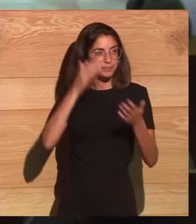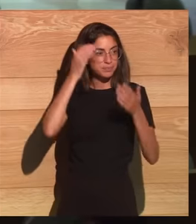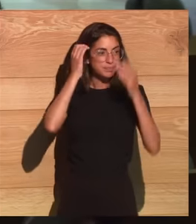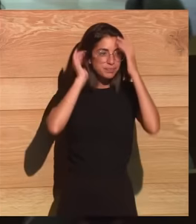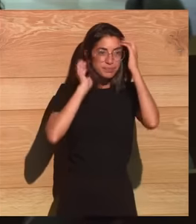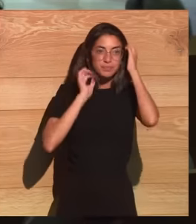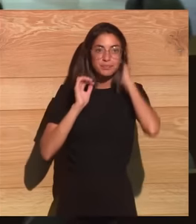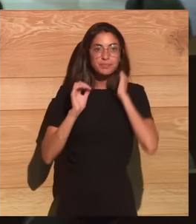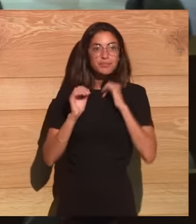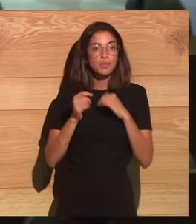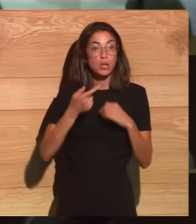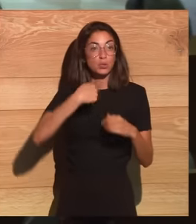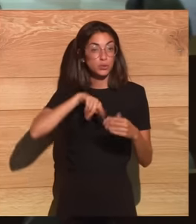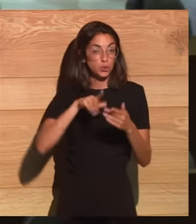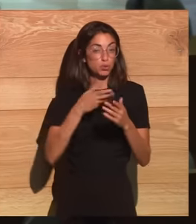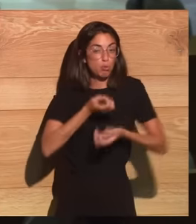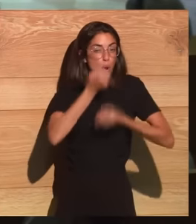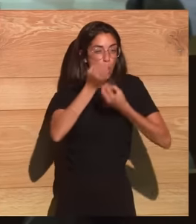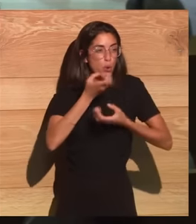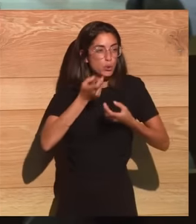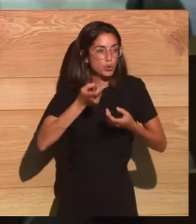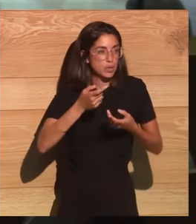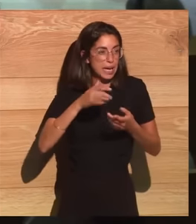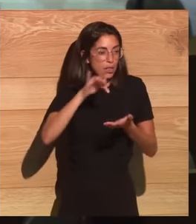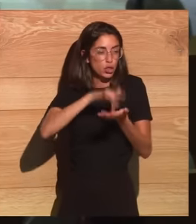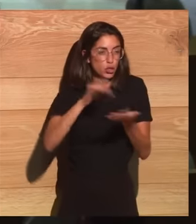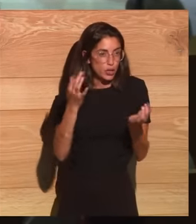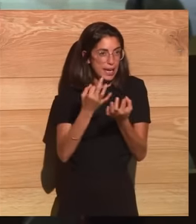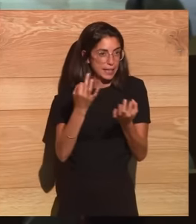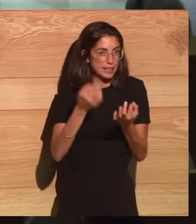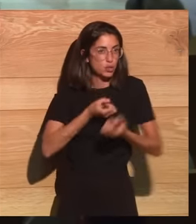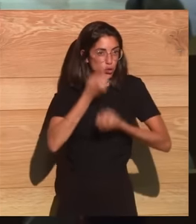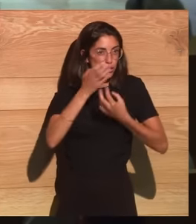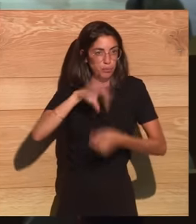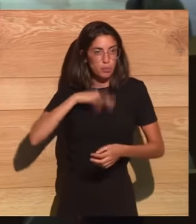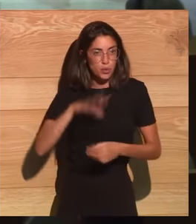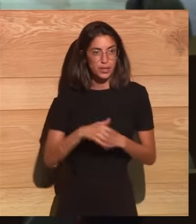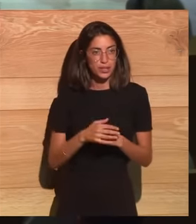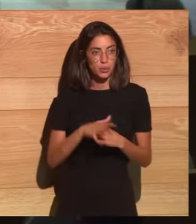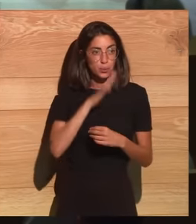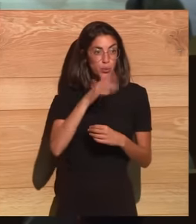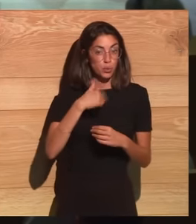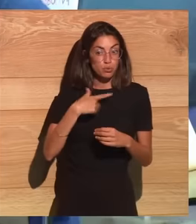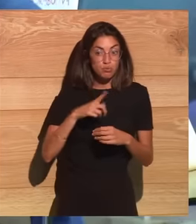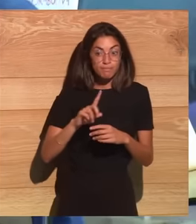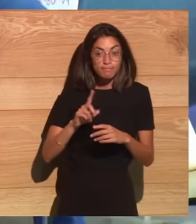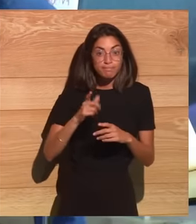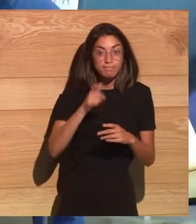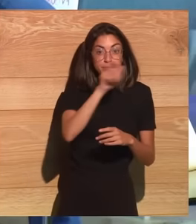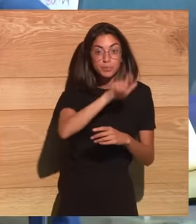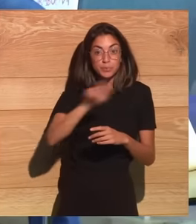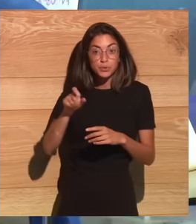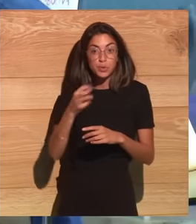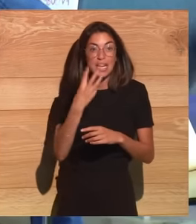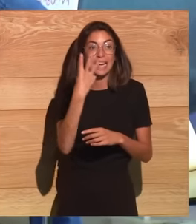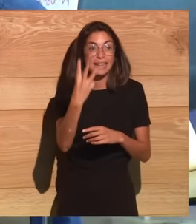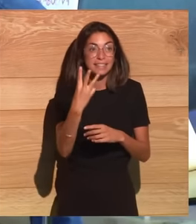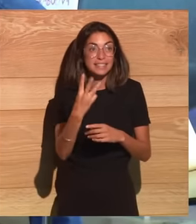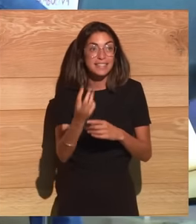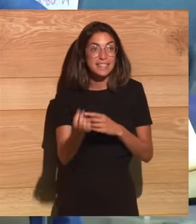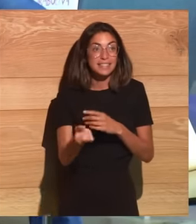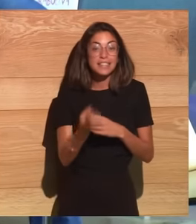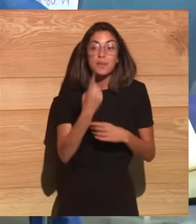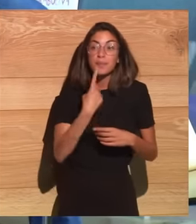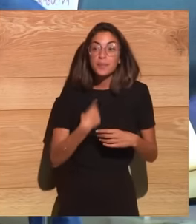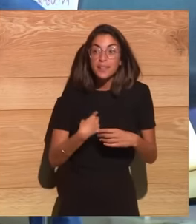¿Podemos decir lo que ha ocurrido? ¿Podemos decir que... Adelante, Arturo. No he conseguido que ninguno de los tres me diga qué le